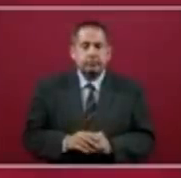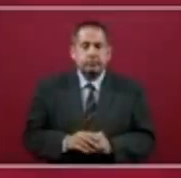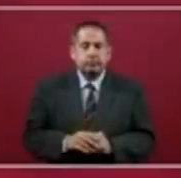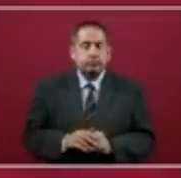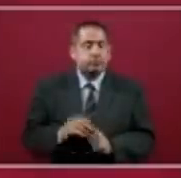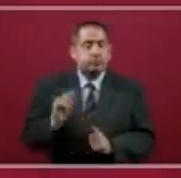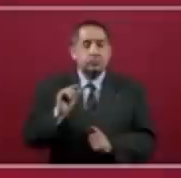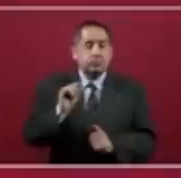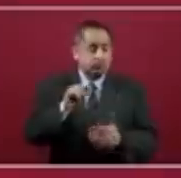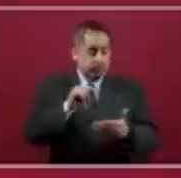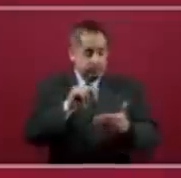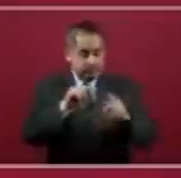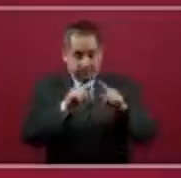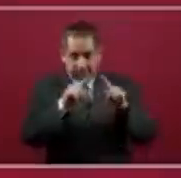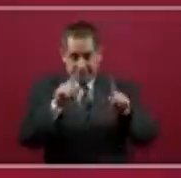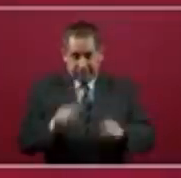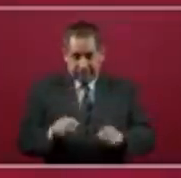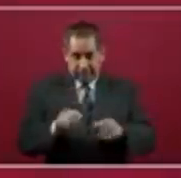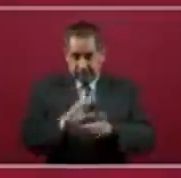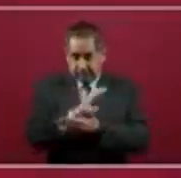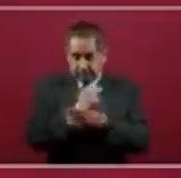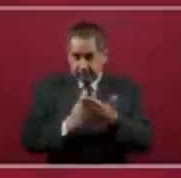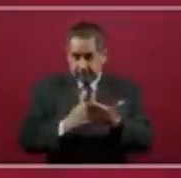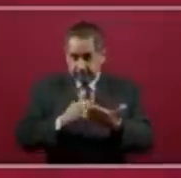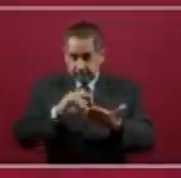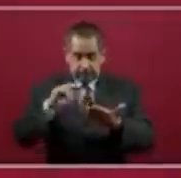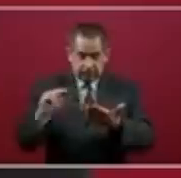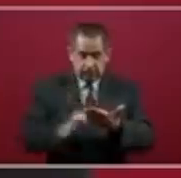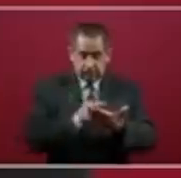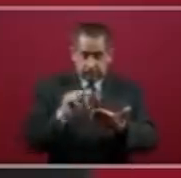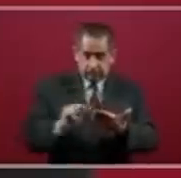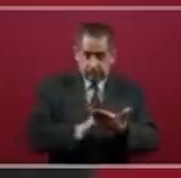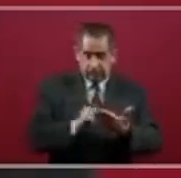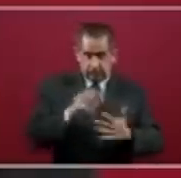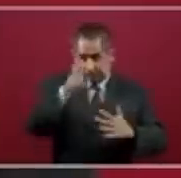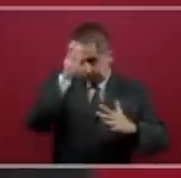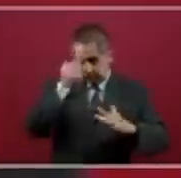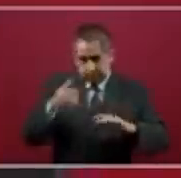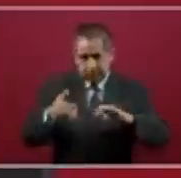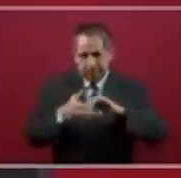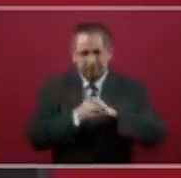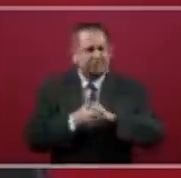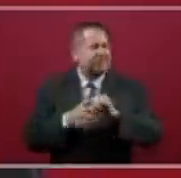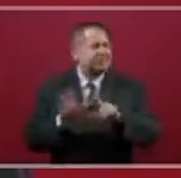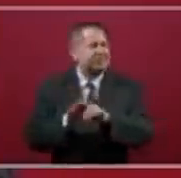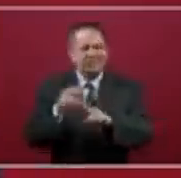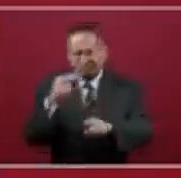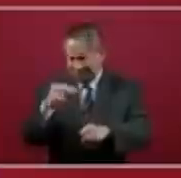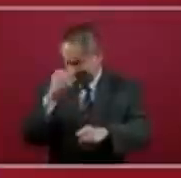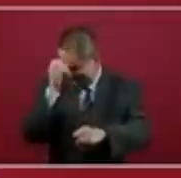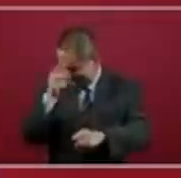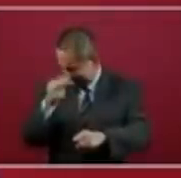cuando se firmaron los acuerdos de cómo se llamaba eso